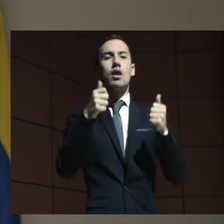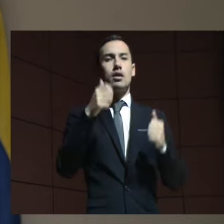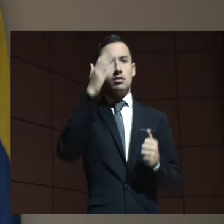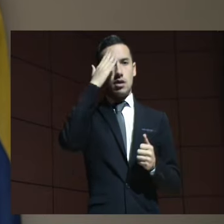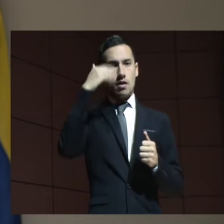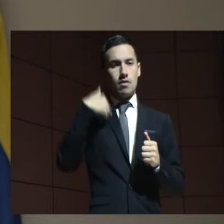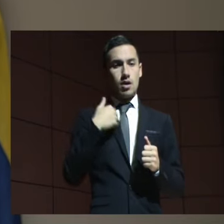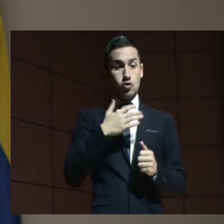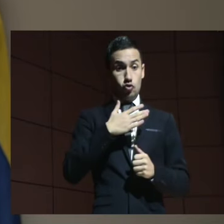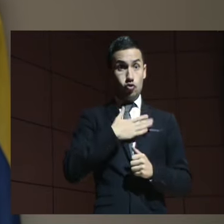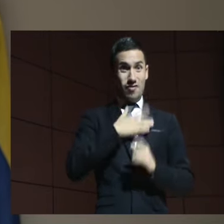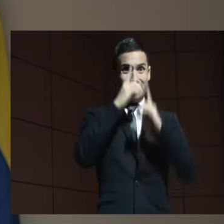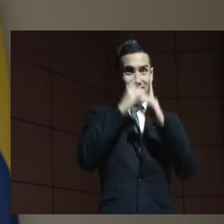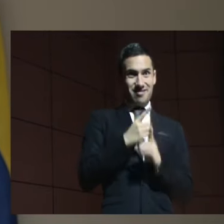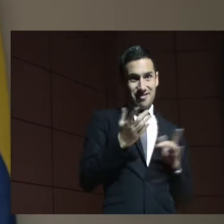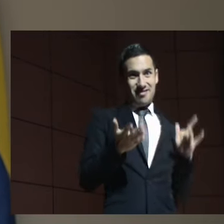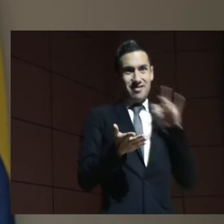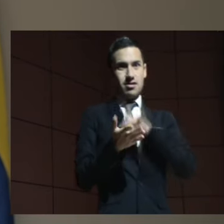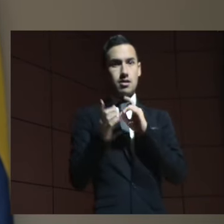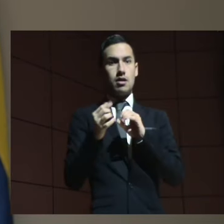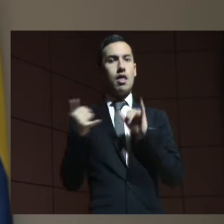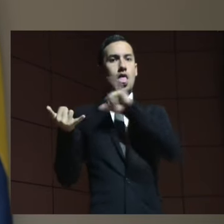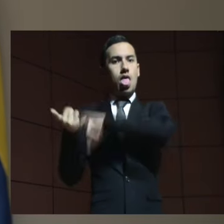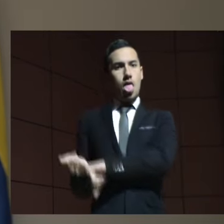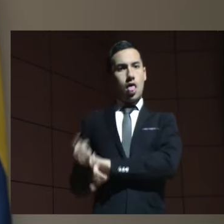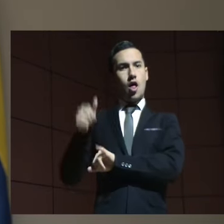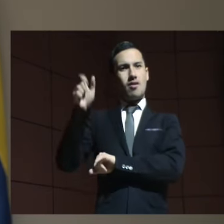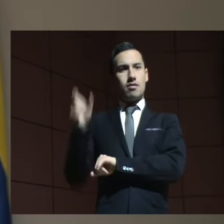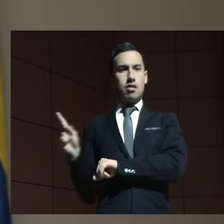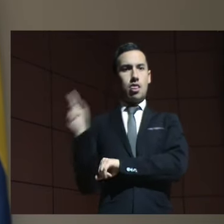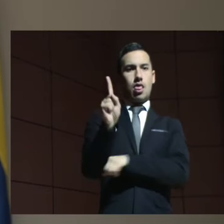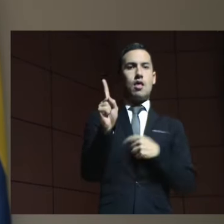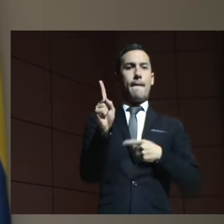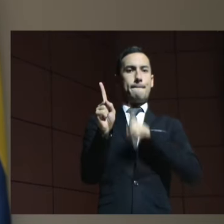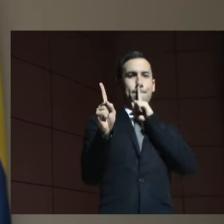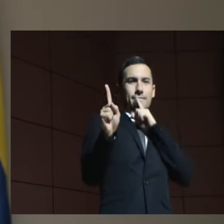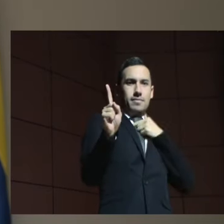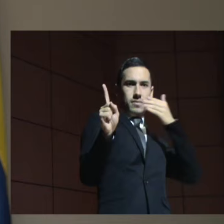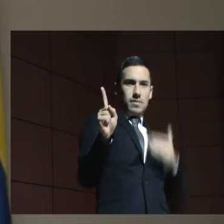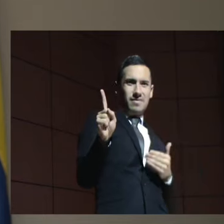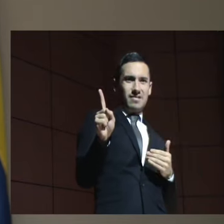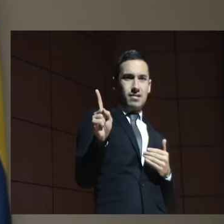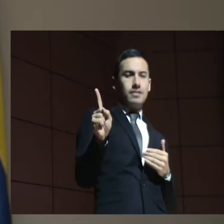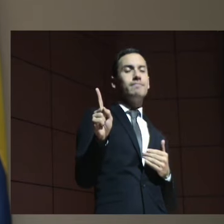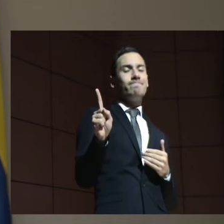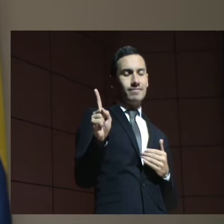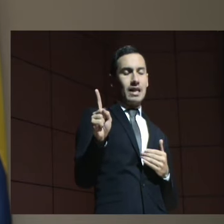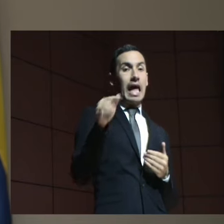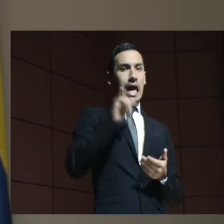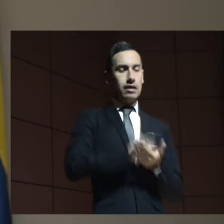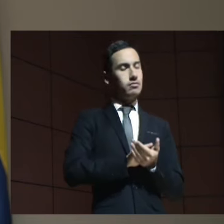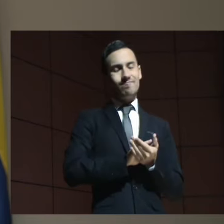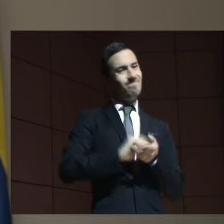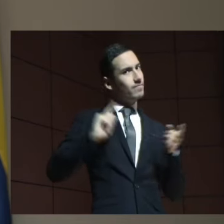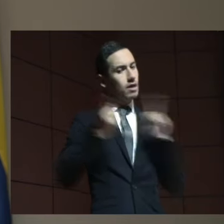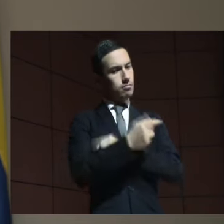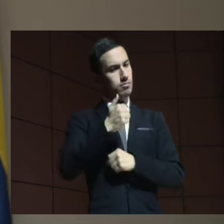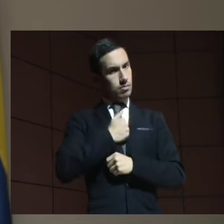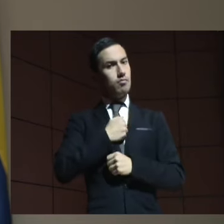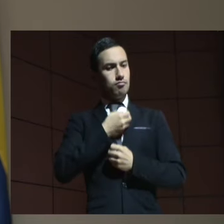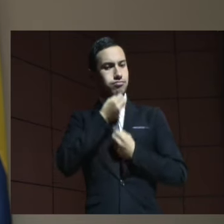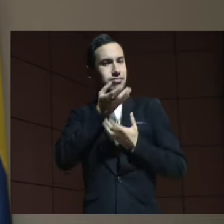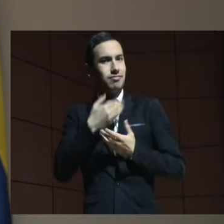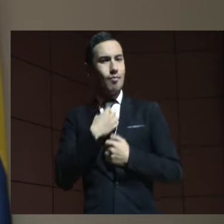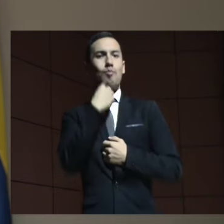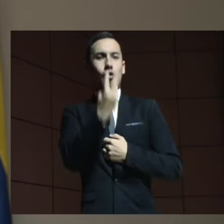con la eliminación de figuras sustitutivas de la voluntad como la interdicción. Esperamos que antes de